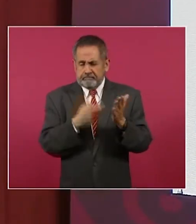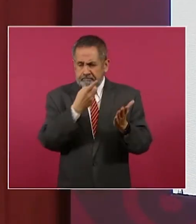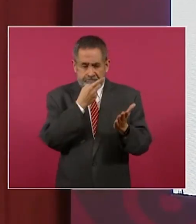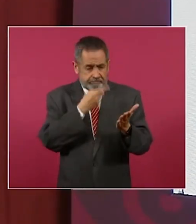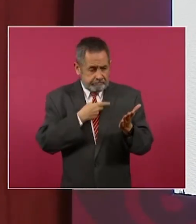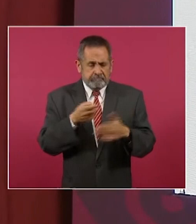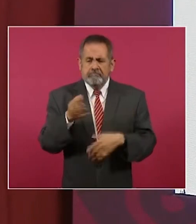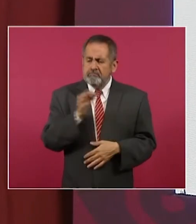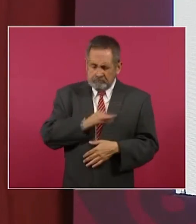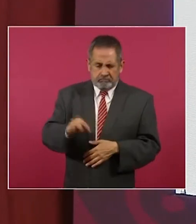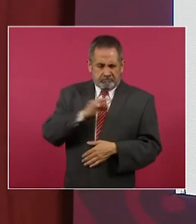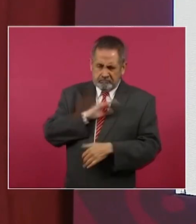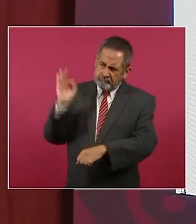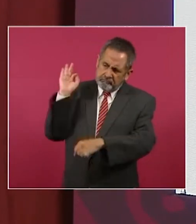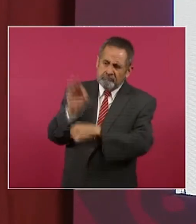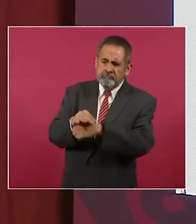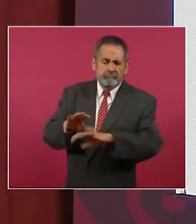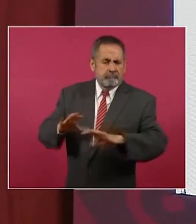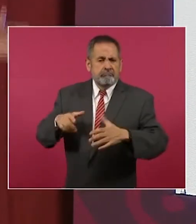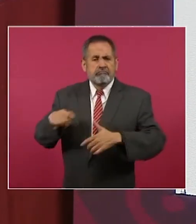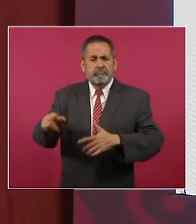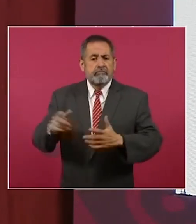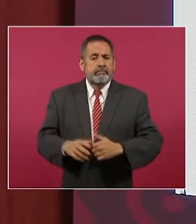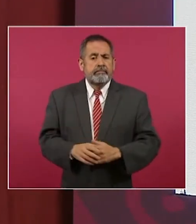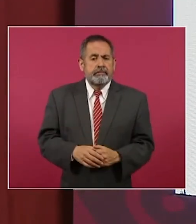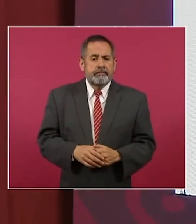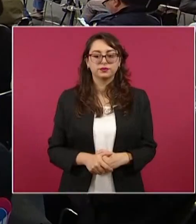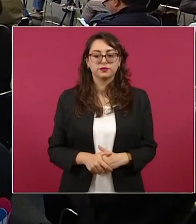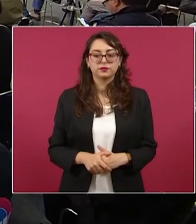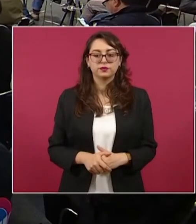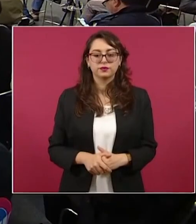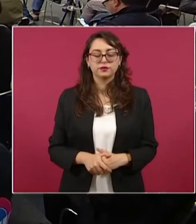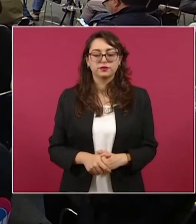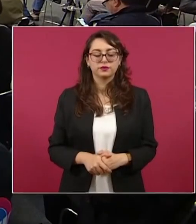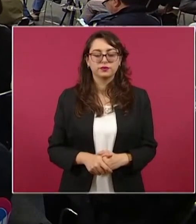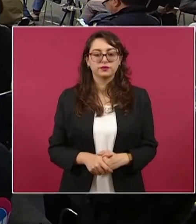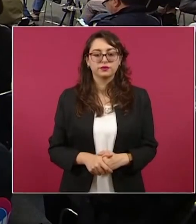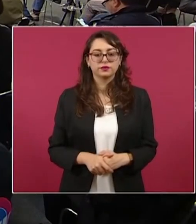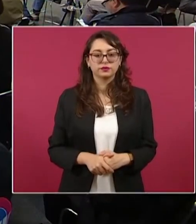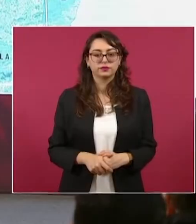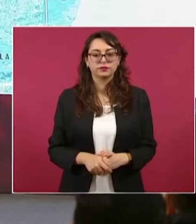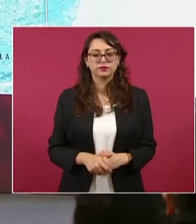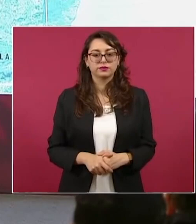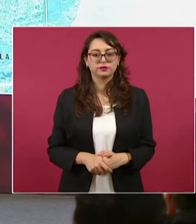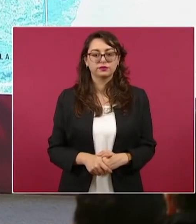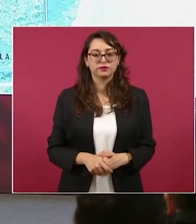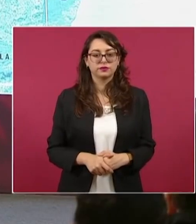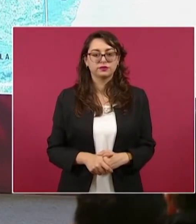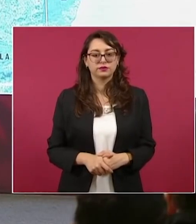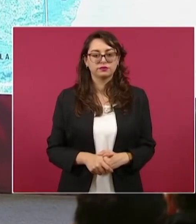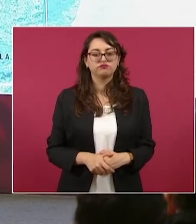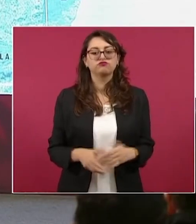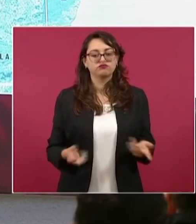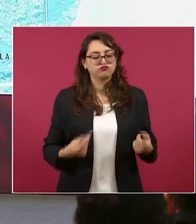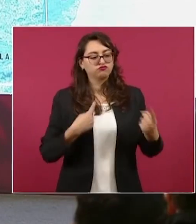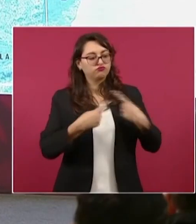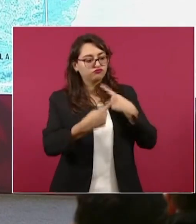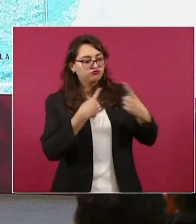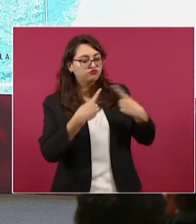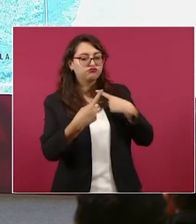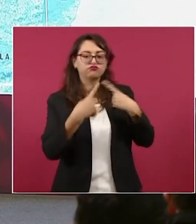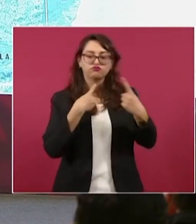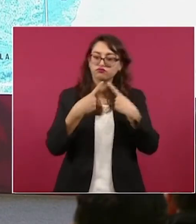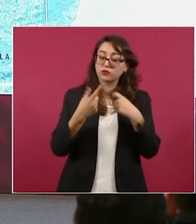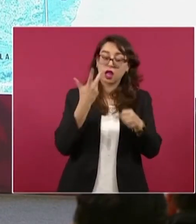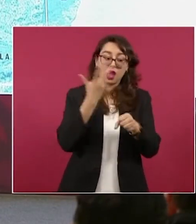cuales no se avanzaron en estas negociaciones. Sí, sí, vamos a arreglarlos.